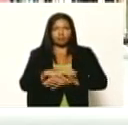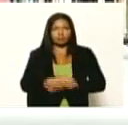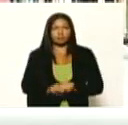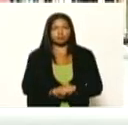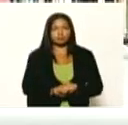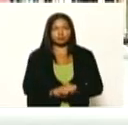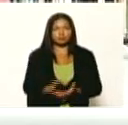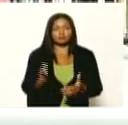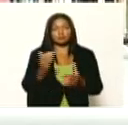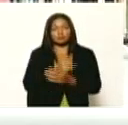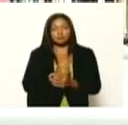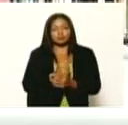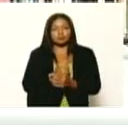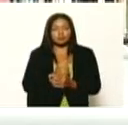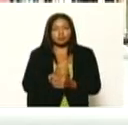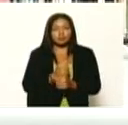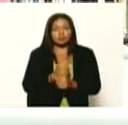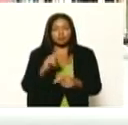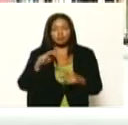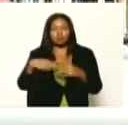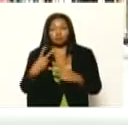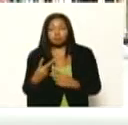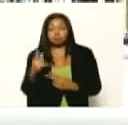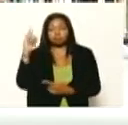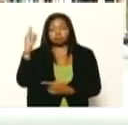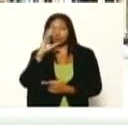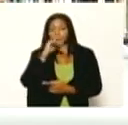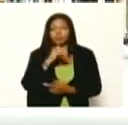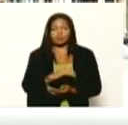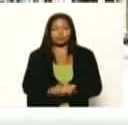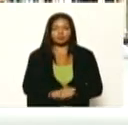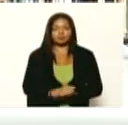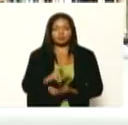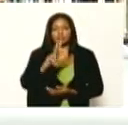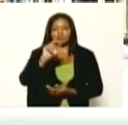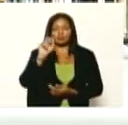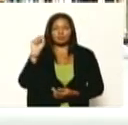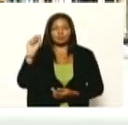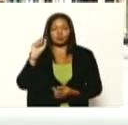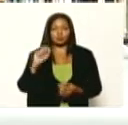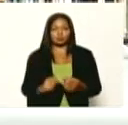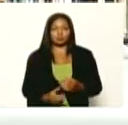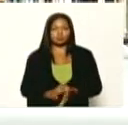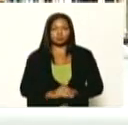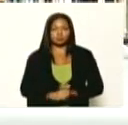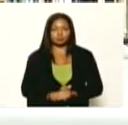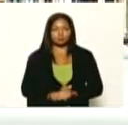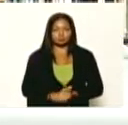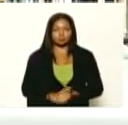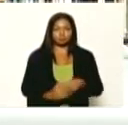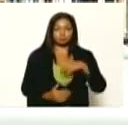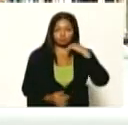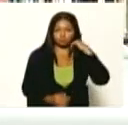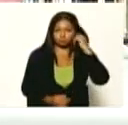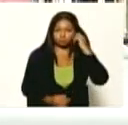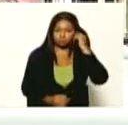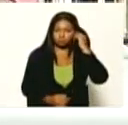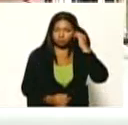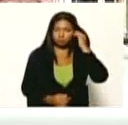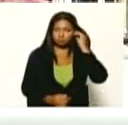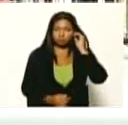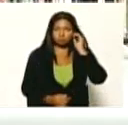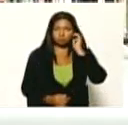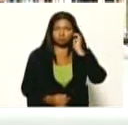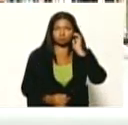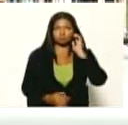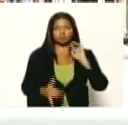Capturado en flagrancia cuando nos tumbó la señal hace media hora. ¿Ah? El gato volador, ahí me